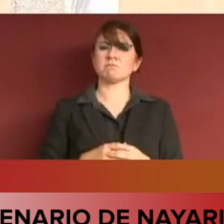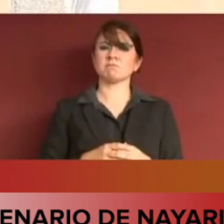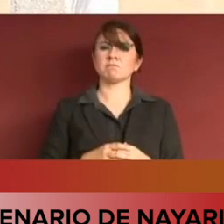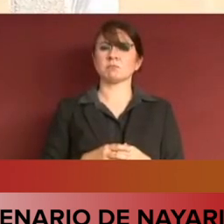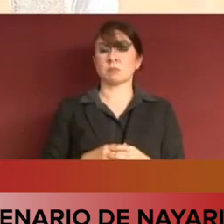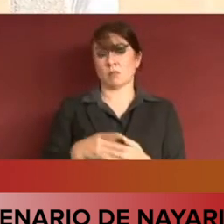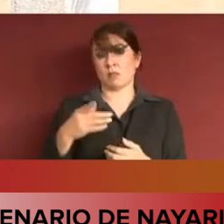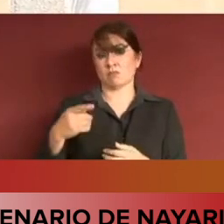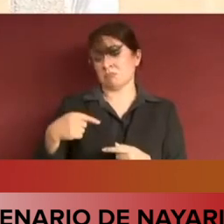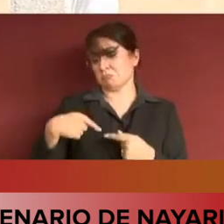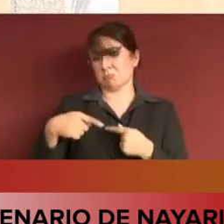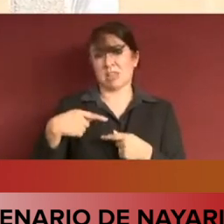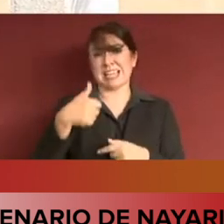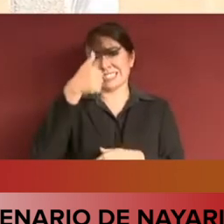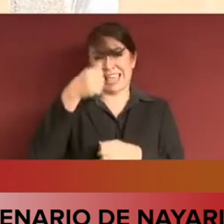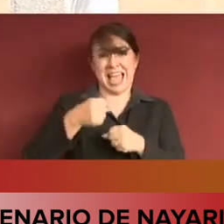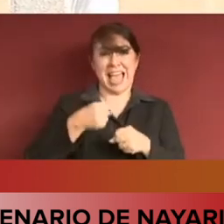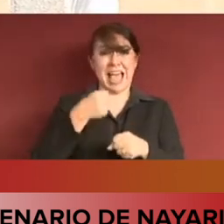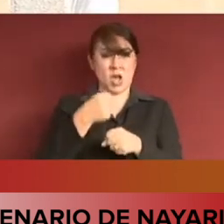sexenio,